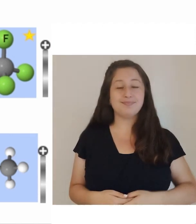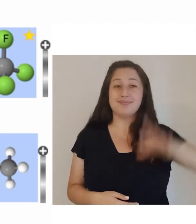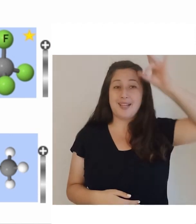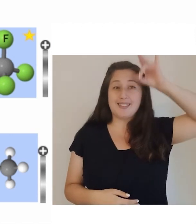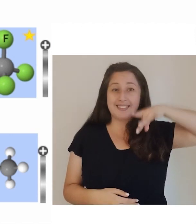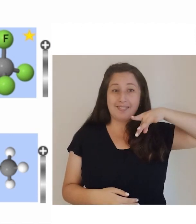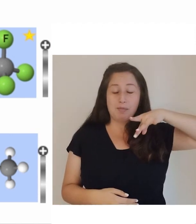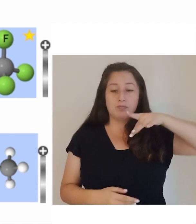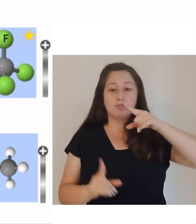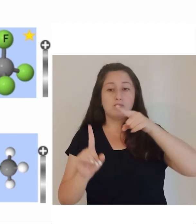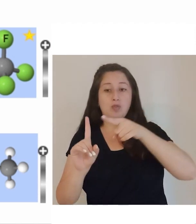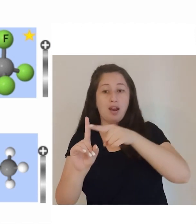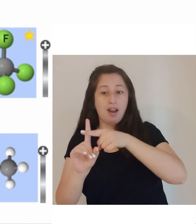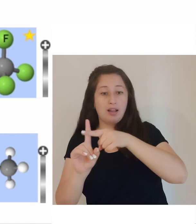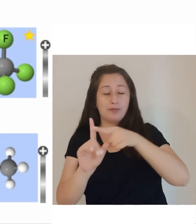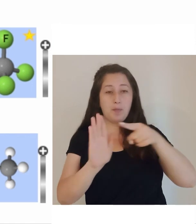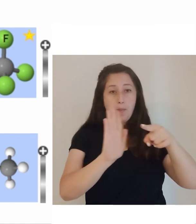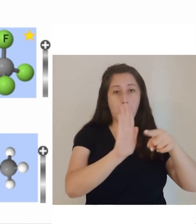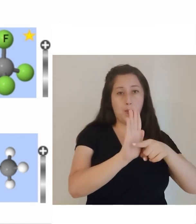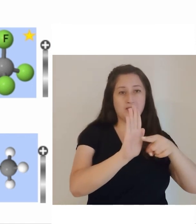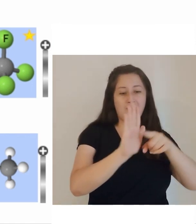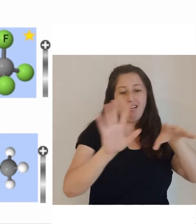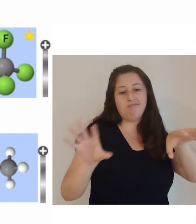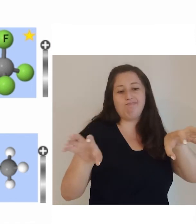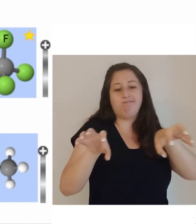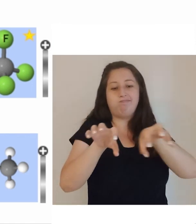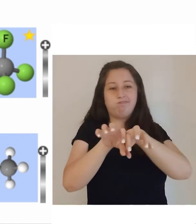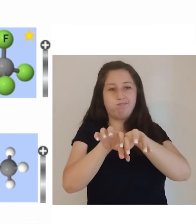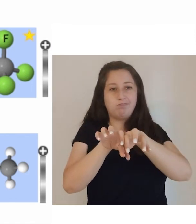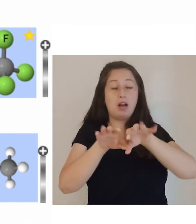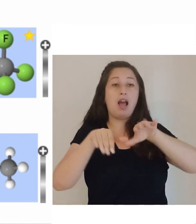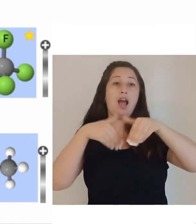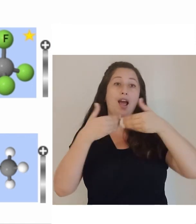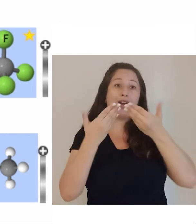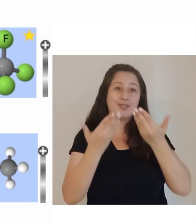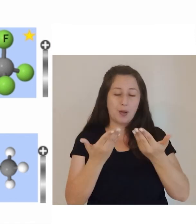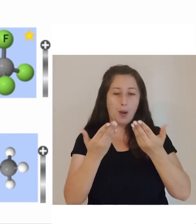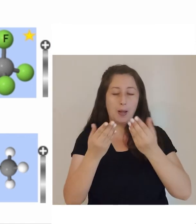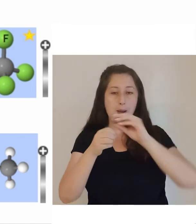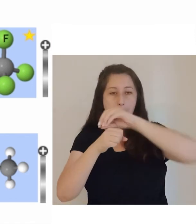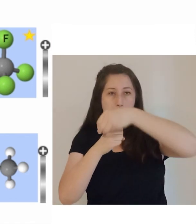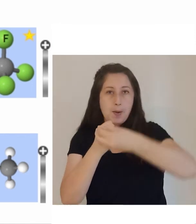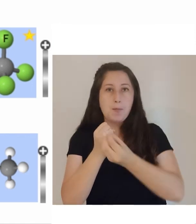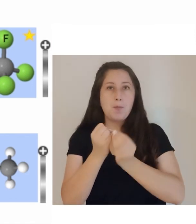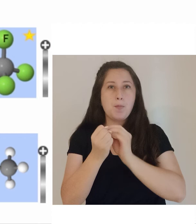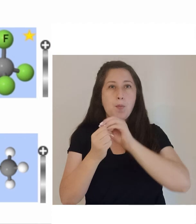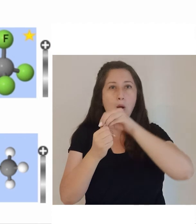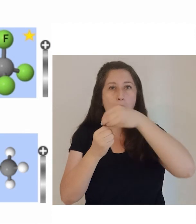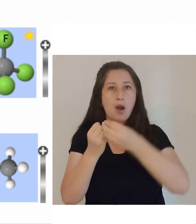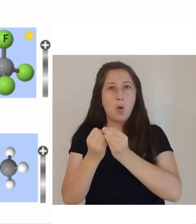Sabemos que las cargas opuestas se atraen. Entonces, la molécula polar de fluoruro de